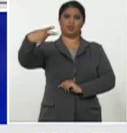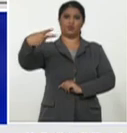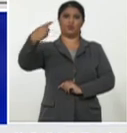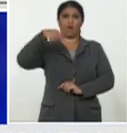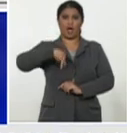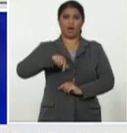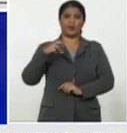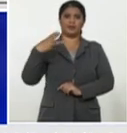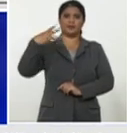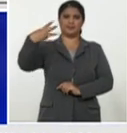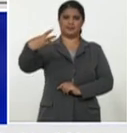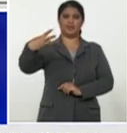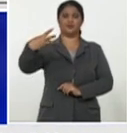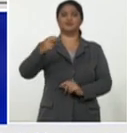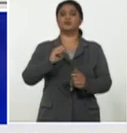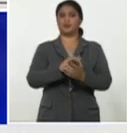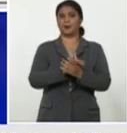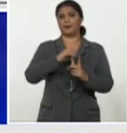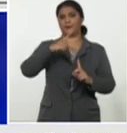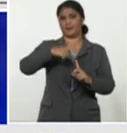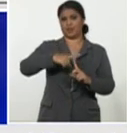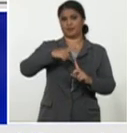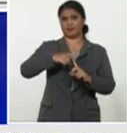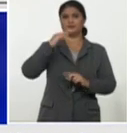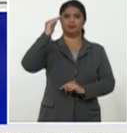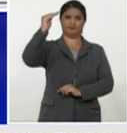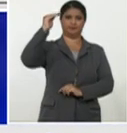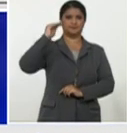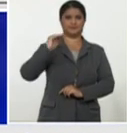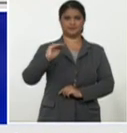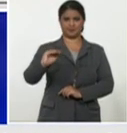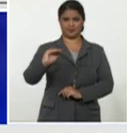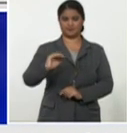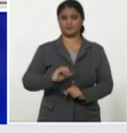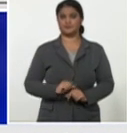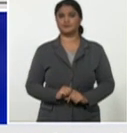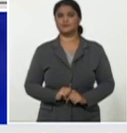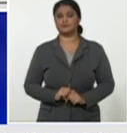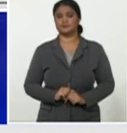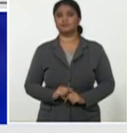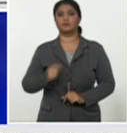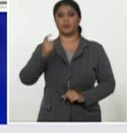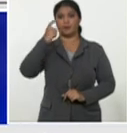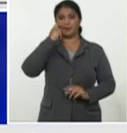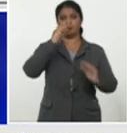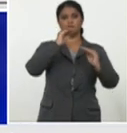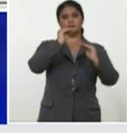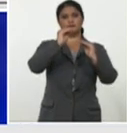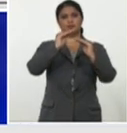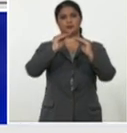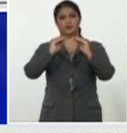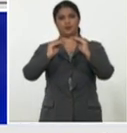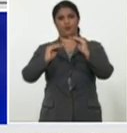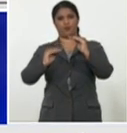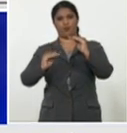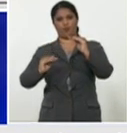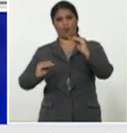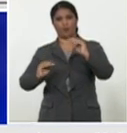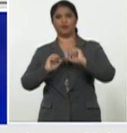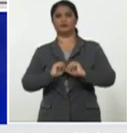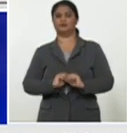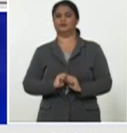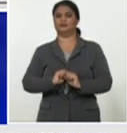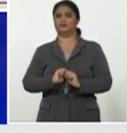incidencia, pues una curva que va disminuyendo, es el comportamiento que